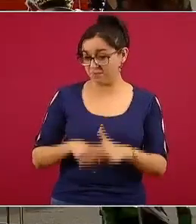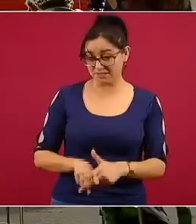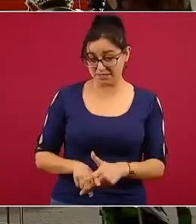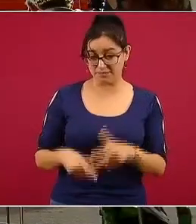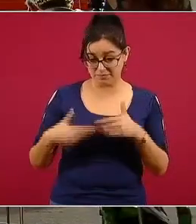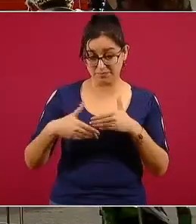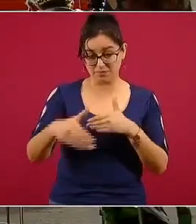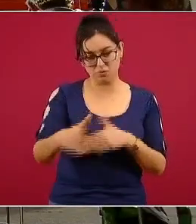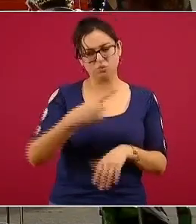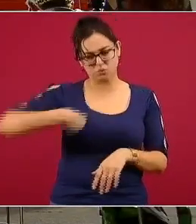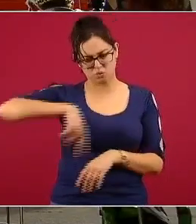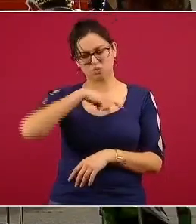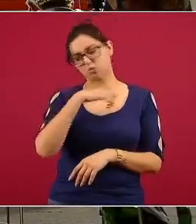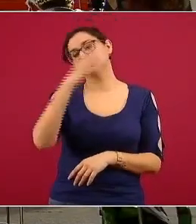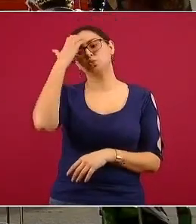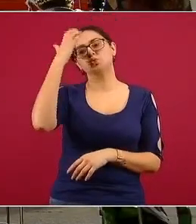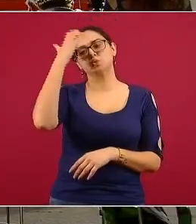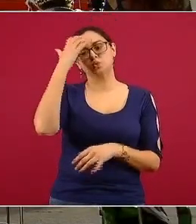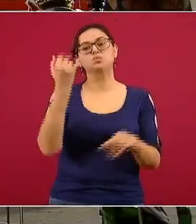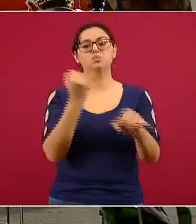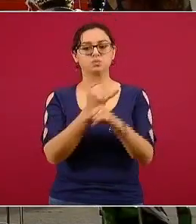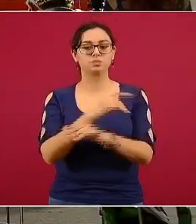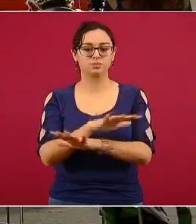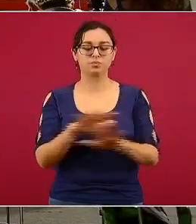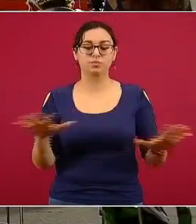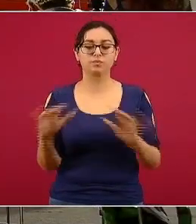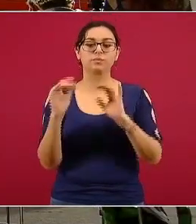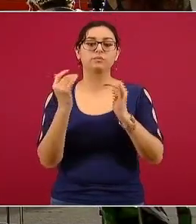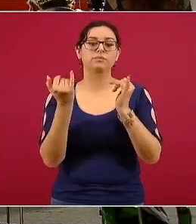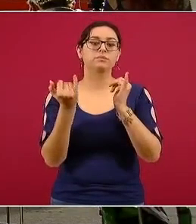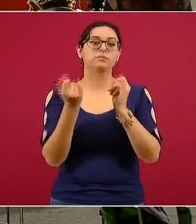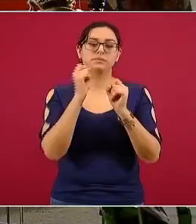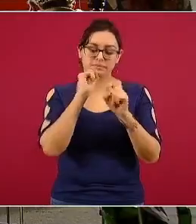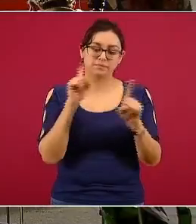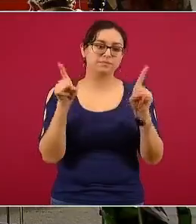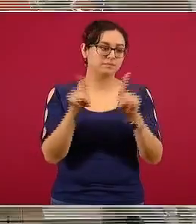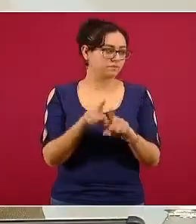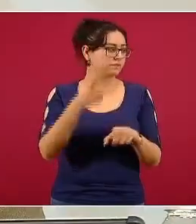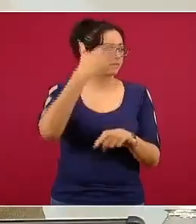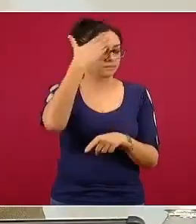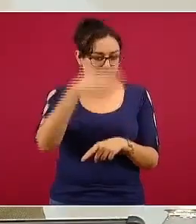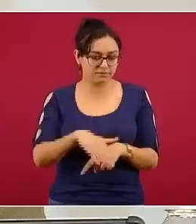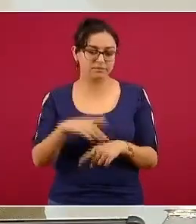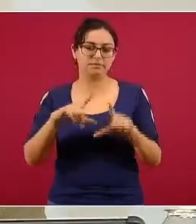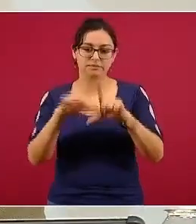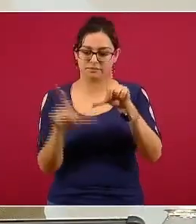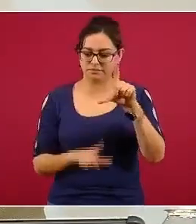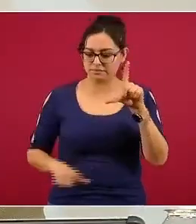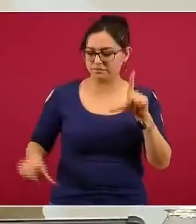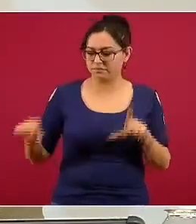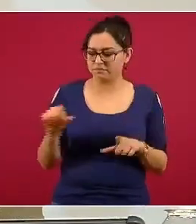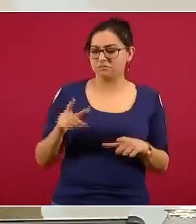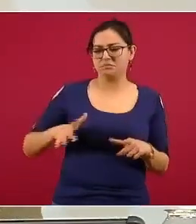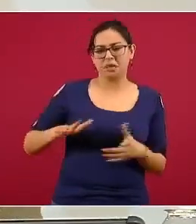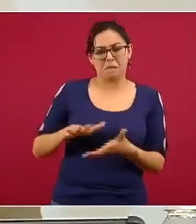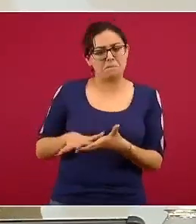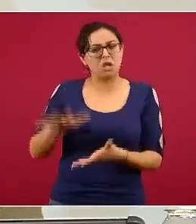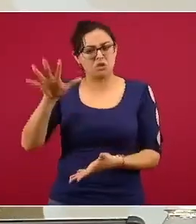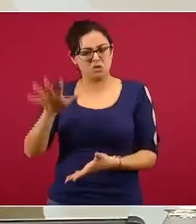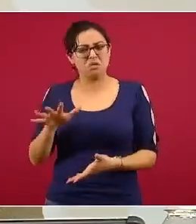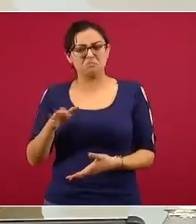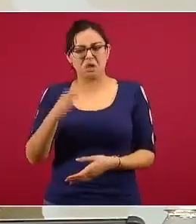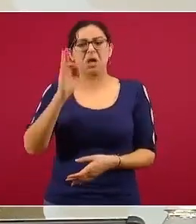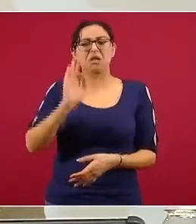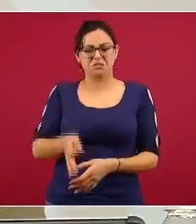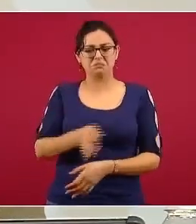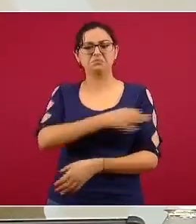conocemos ese dato. En general, tenemos también el dato que la población en México tiene una aceptación importante en general a las